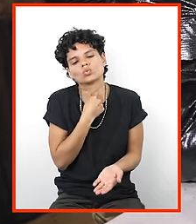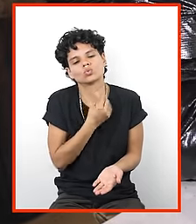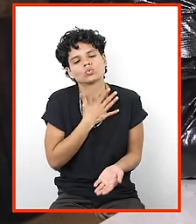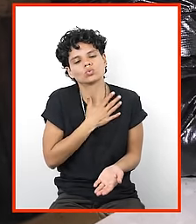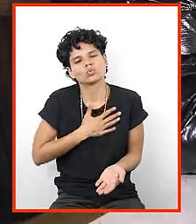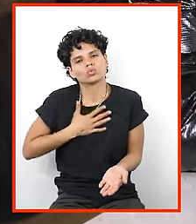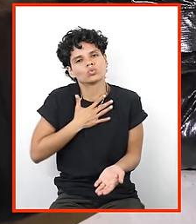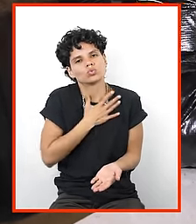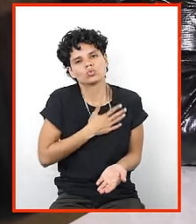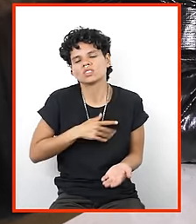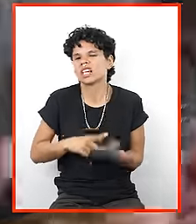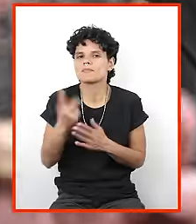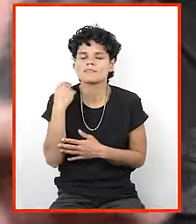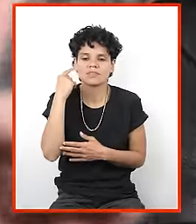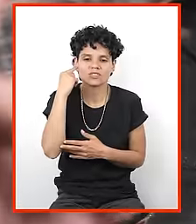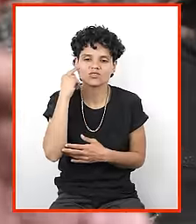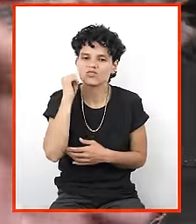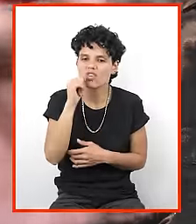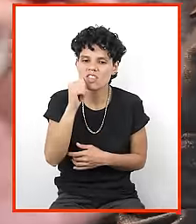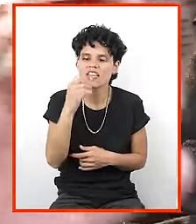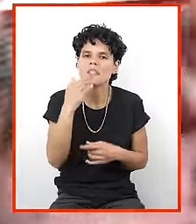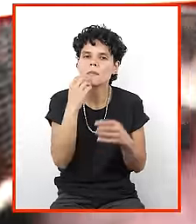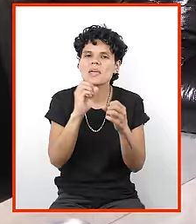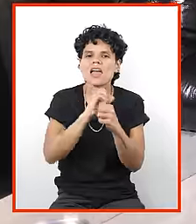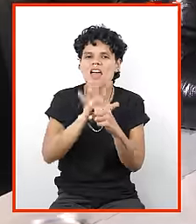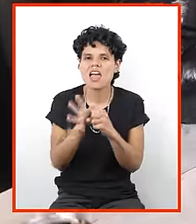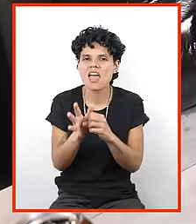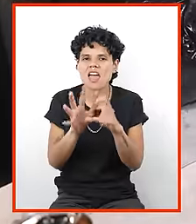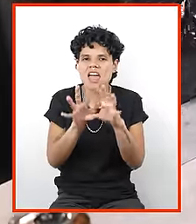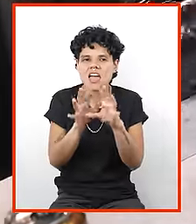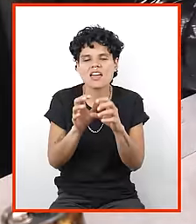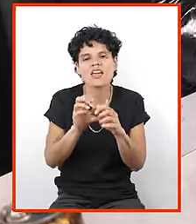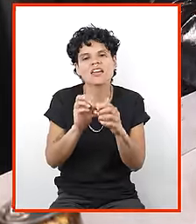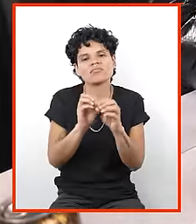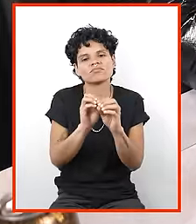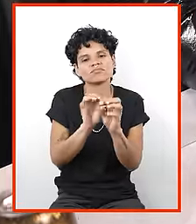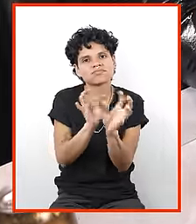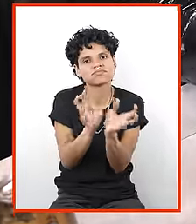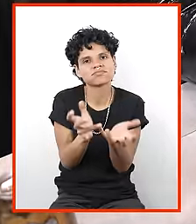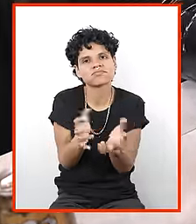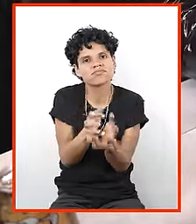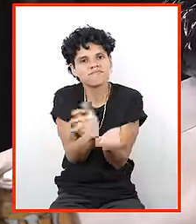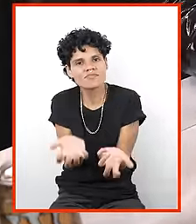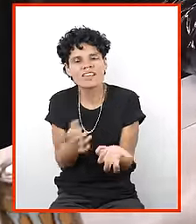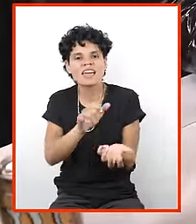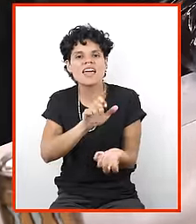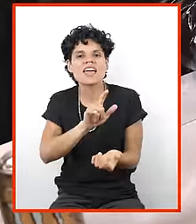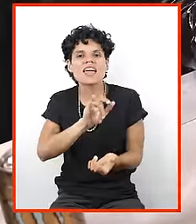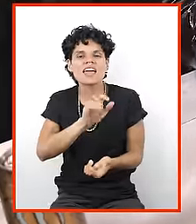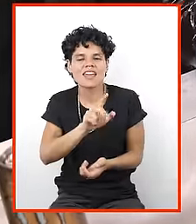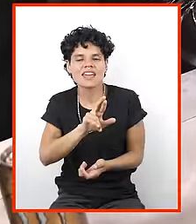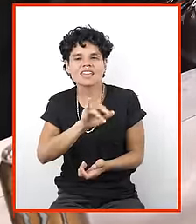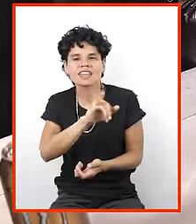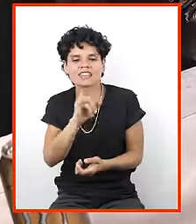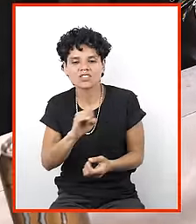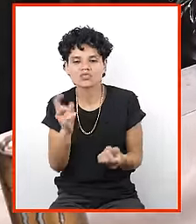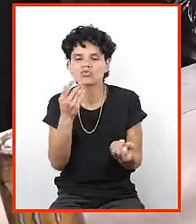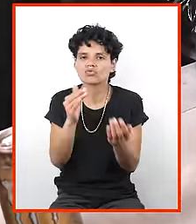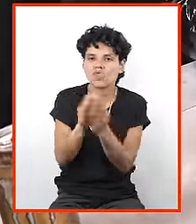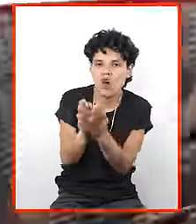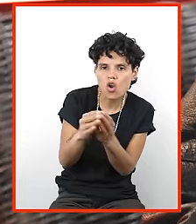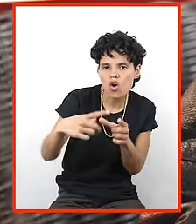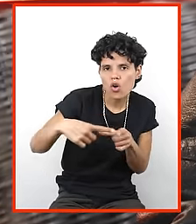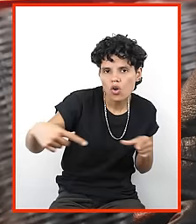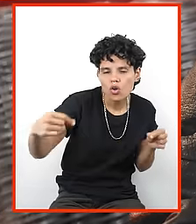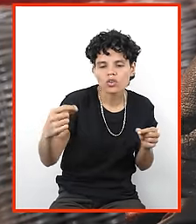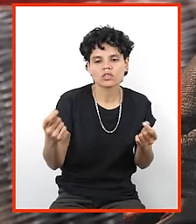rico. Podría uno estar comiendo esto todo el día, ¿no? Todo el día, erizo, los locos. Y la noche cuando no he dormido nada, la ostra en la mañana. Eso sí, no,